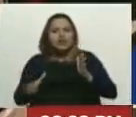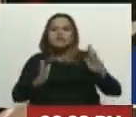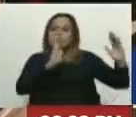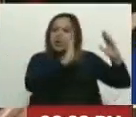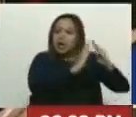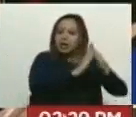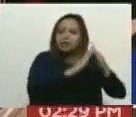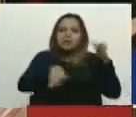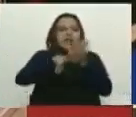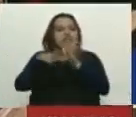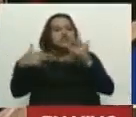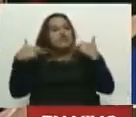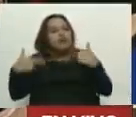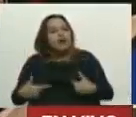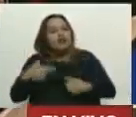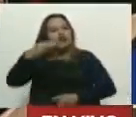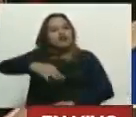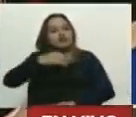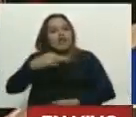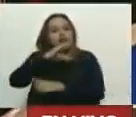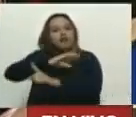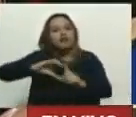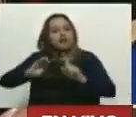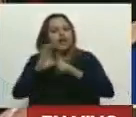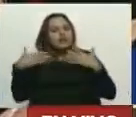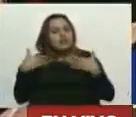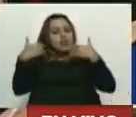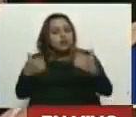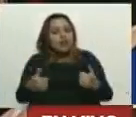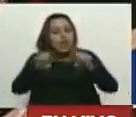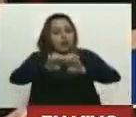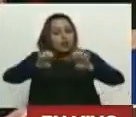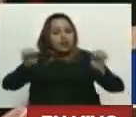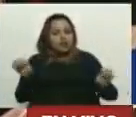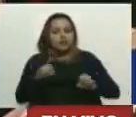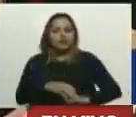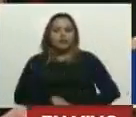derechos humanos, sociales, culturales, de salud, educativos,